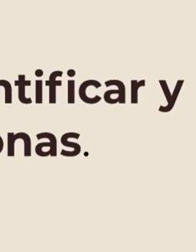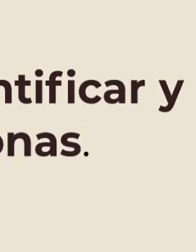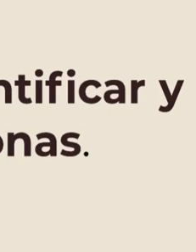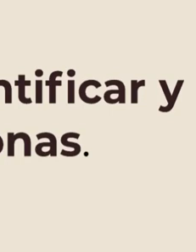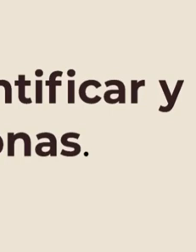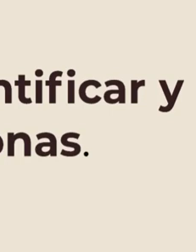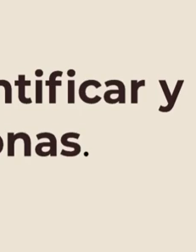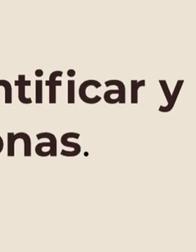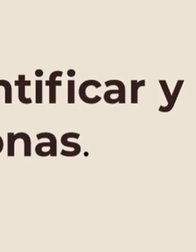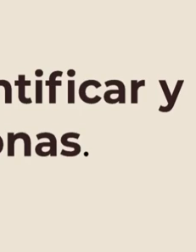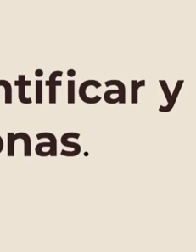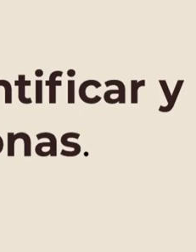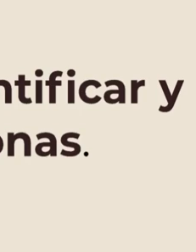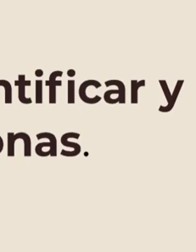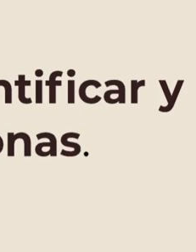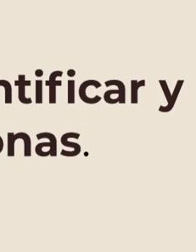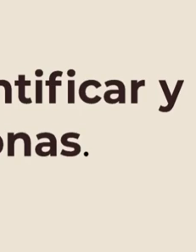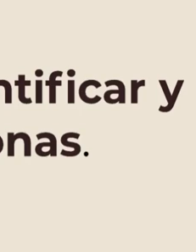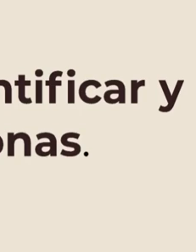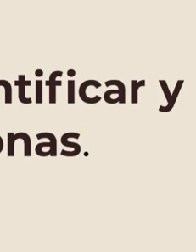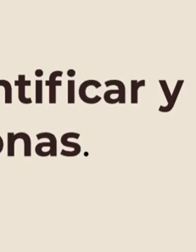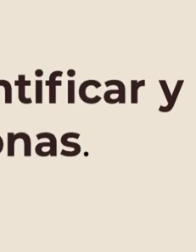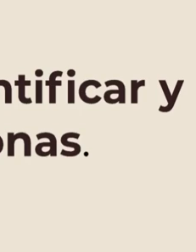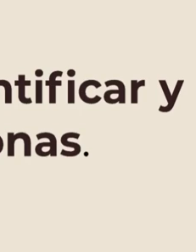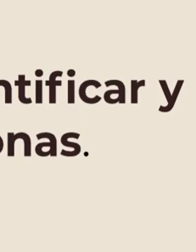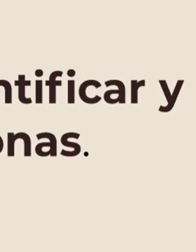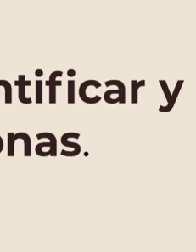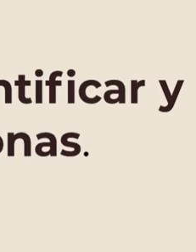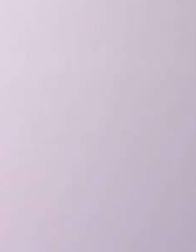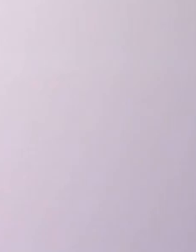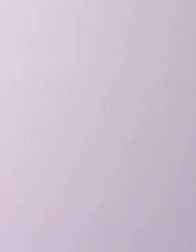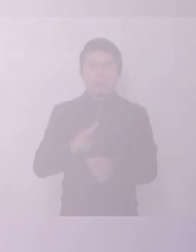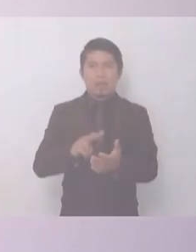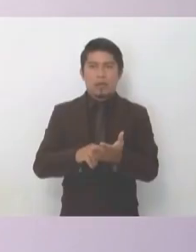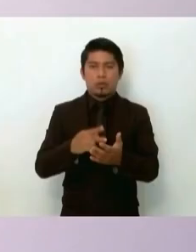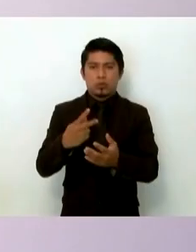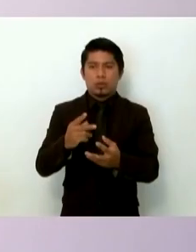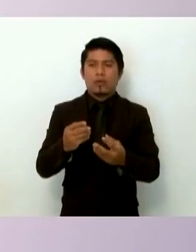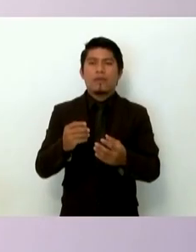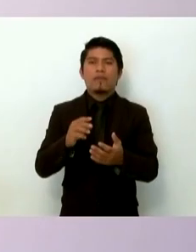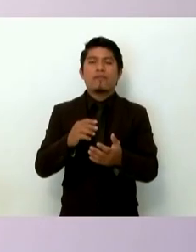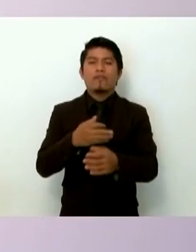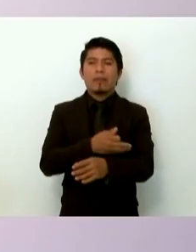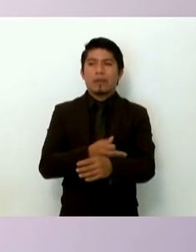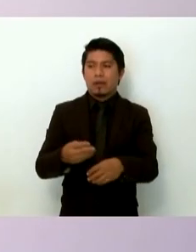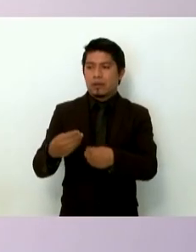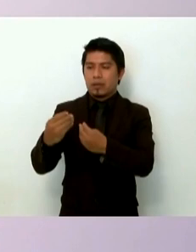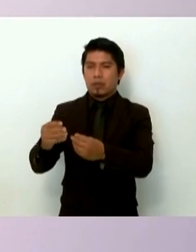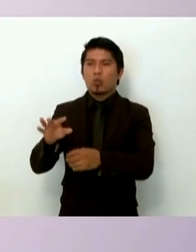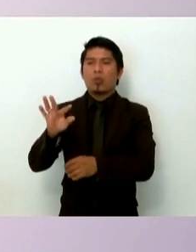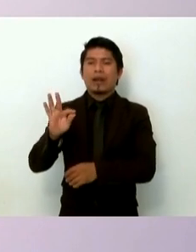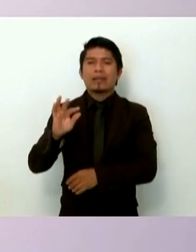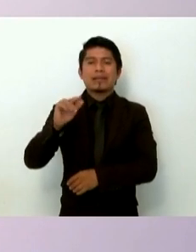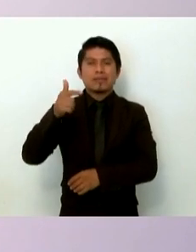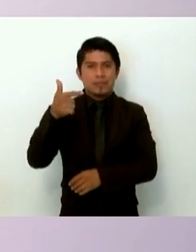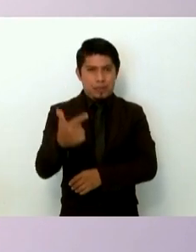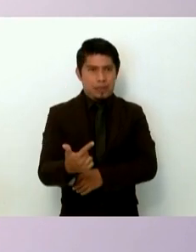personas que han sido retornadas dignamente a sus familias de estos 47